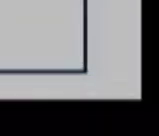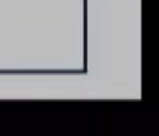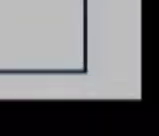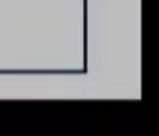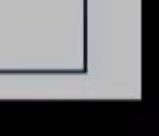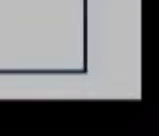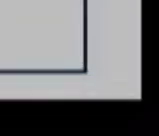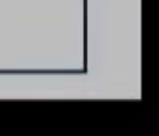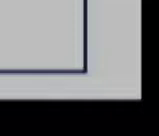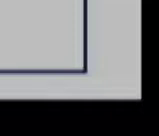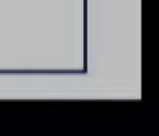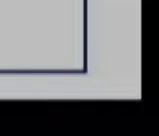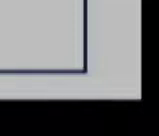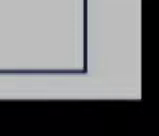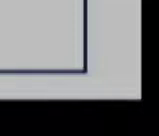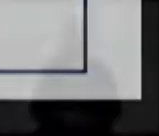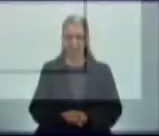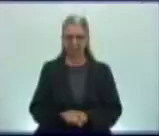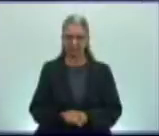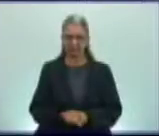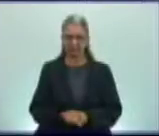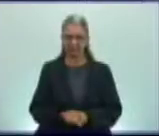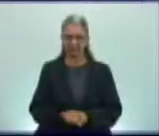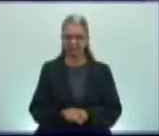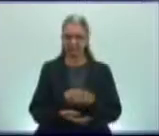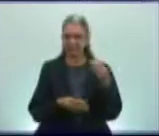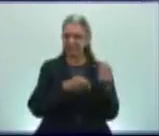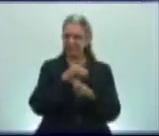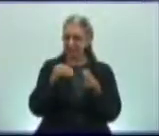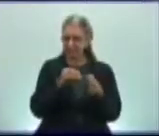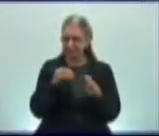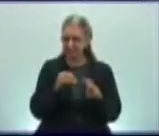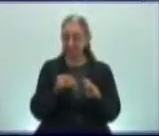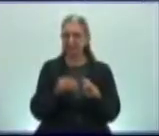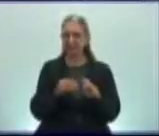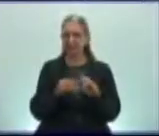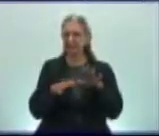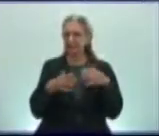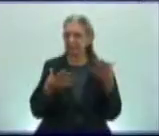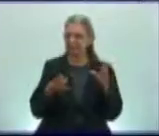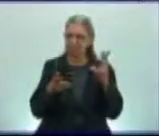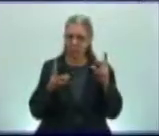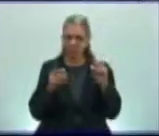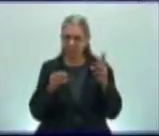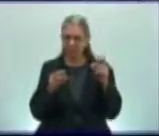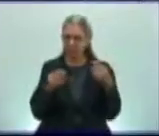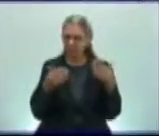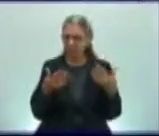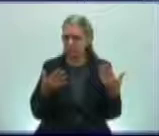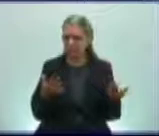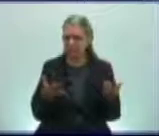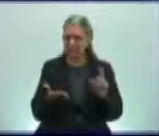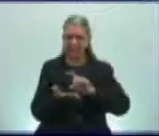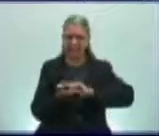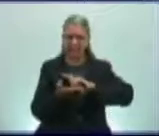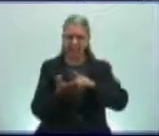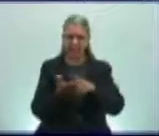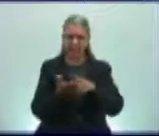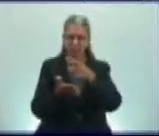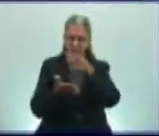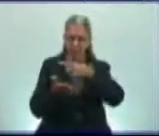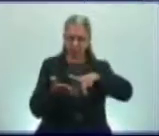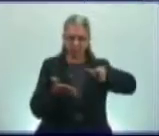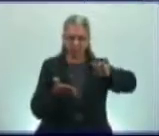vamos a sustituir el valor de la longitud, el valor del ángulo máximo, que es